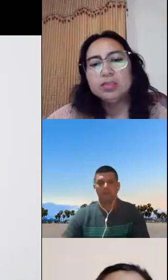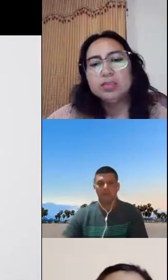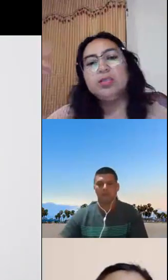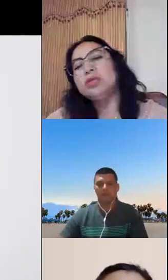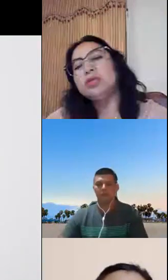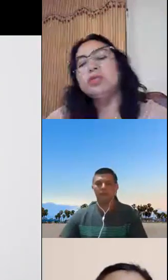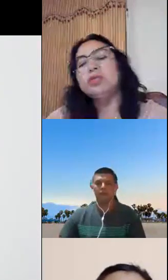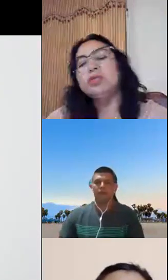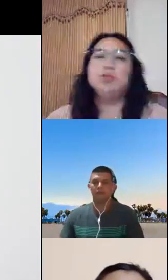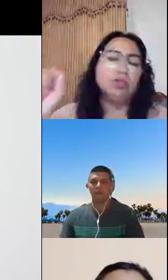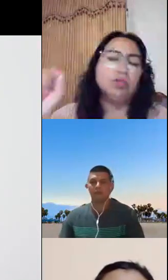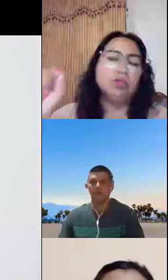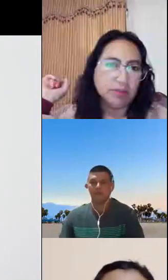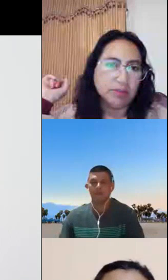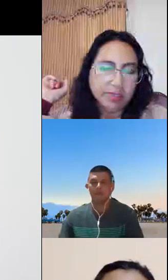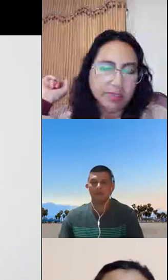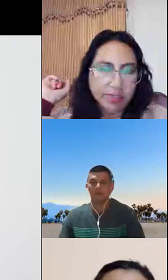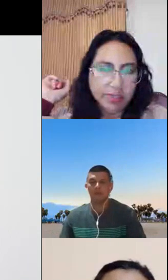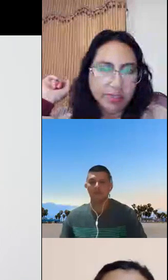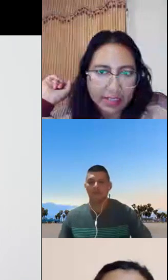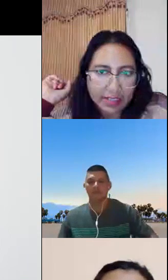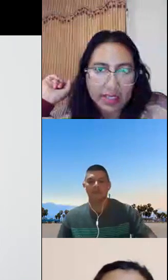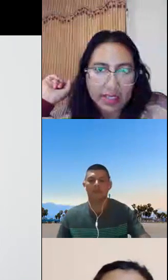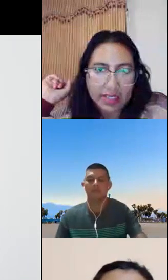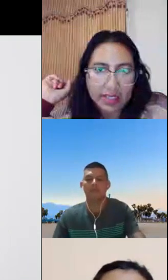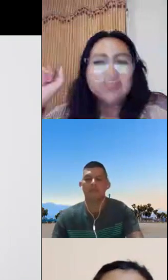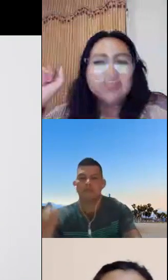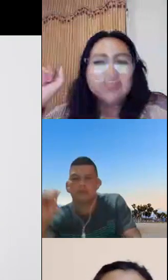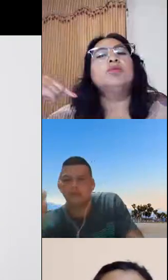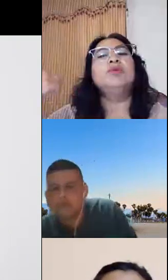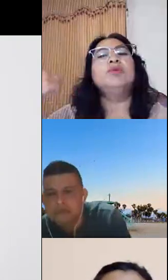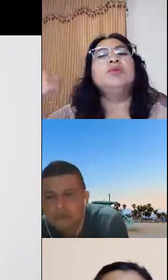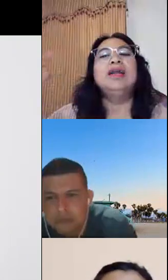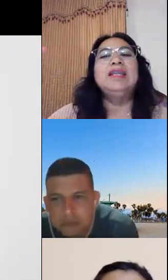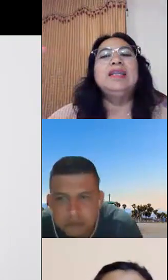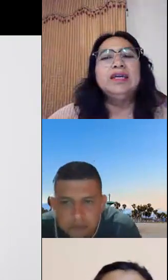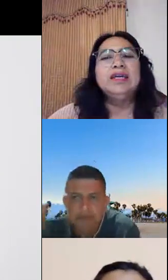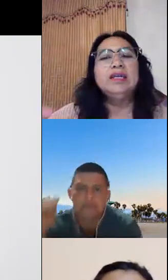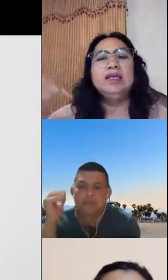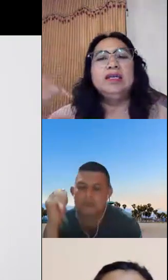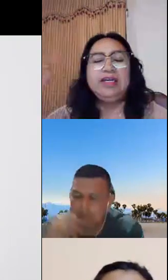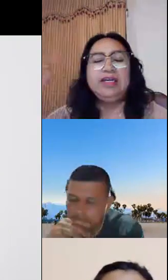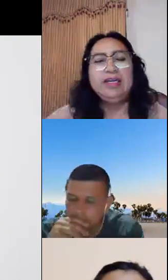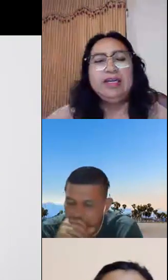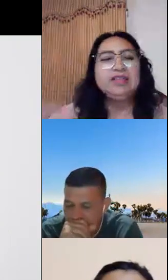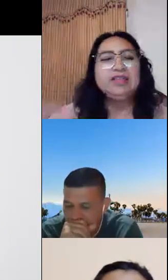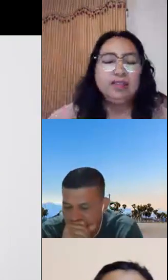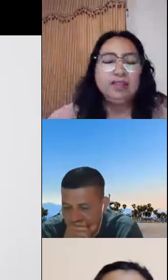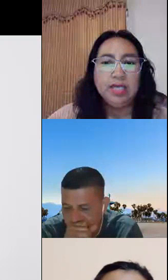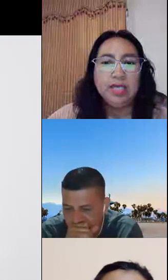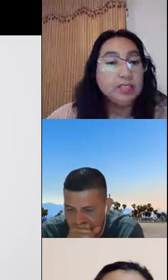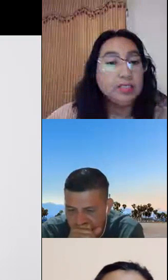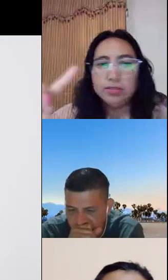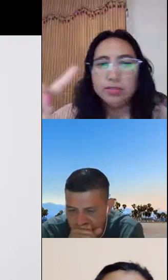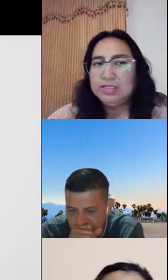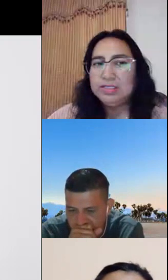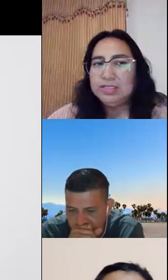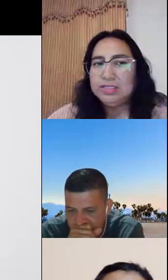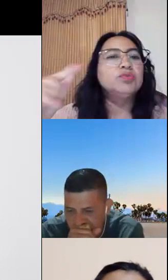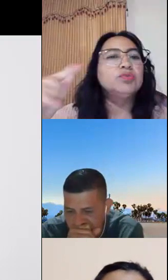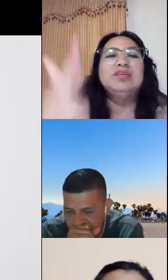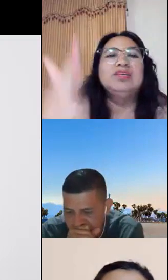no tenemos, tiempo sí tenemos y todas las demás variables, ¿verdad? Entonces tenemos que volver a leer y leer hasta entender. Si nosotros